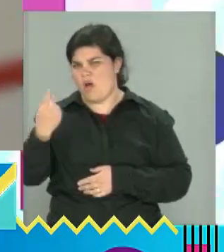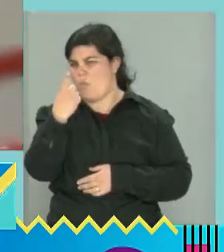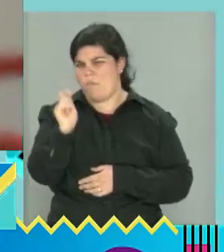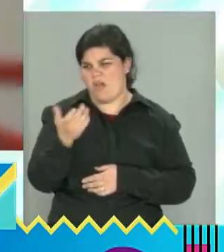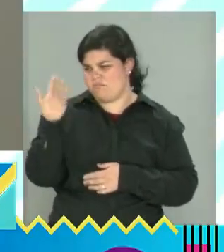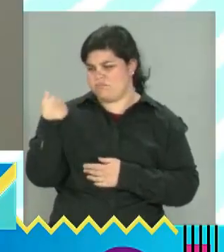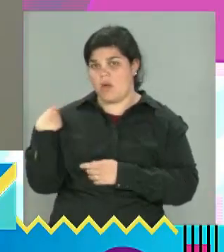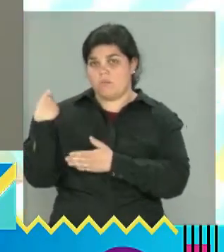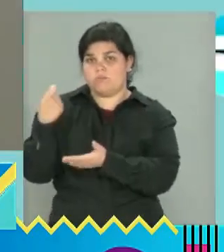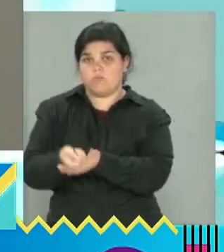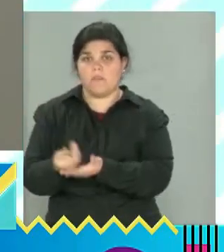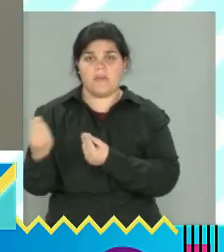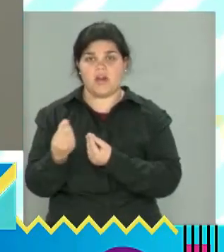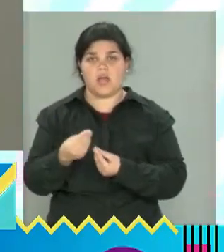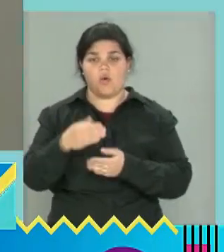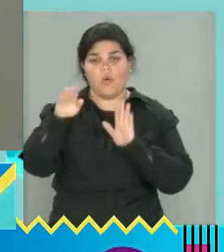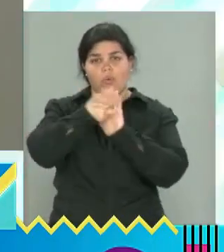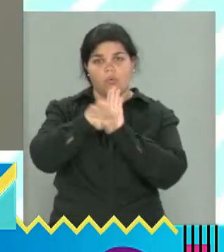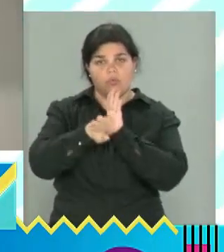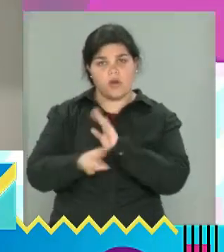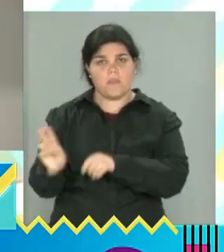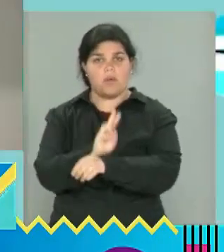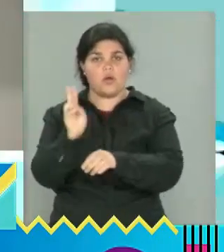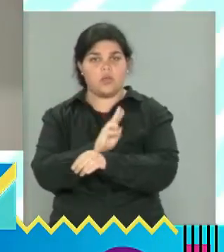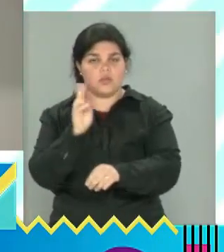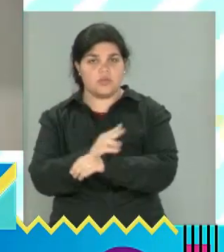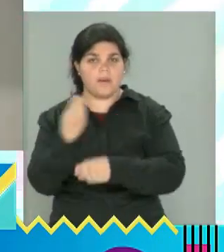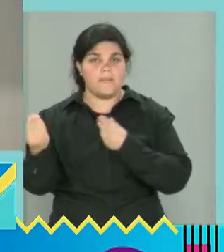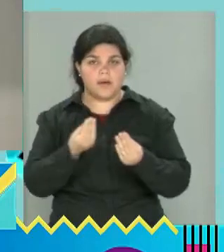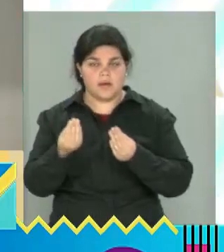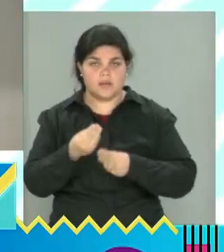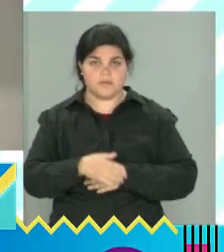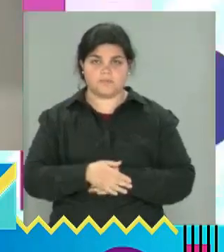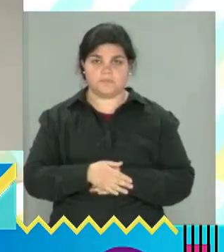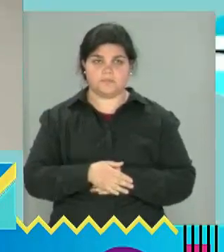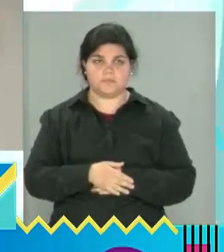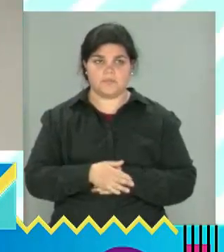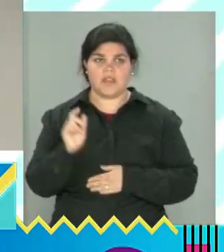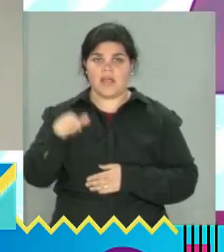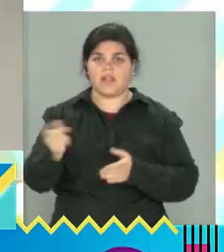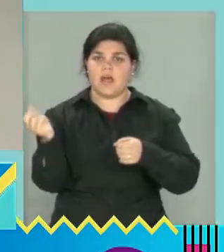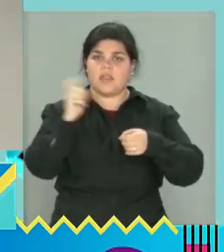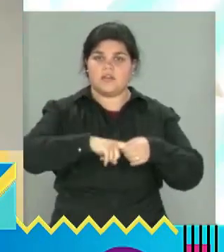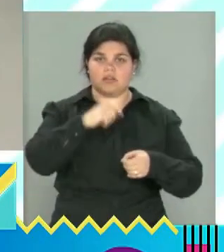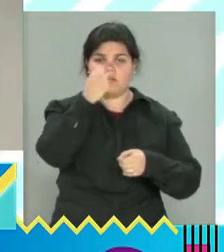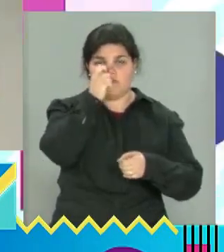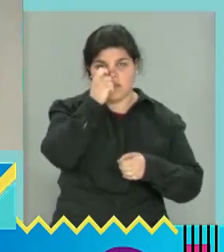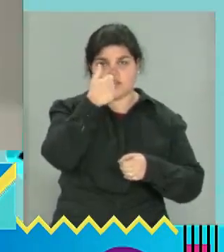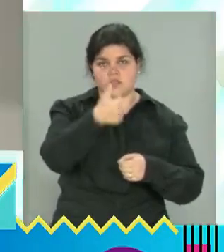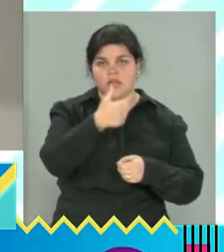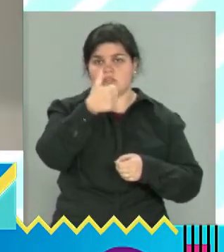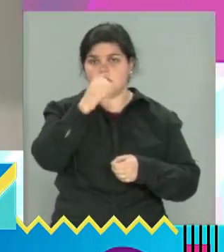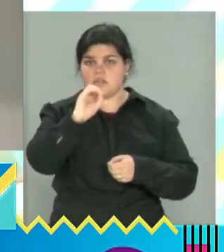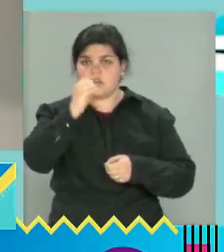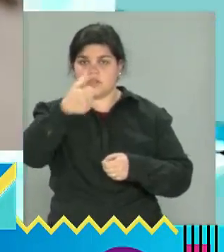con una regulación de un régimen de protección para contemplar justamente, si bien no hace adherencia a la 26061, toma los